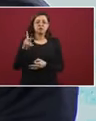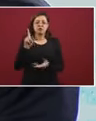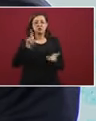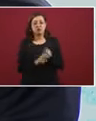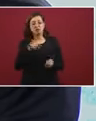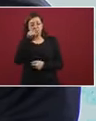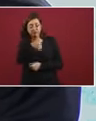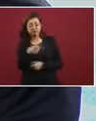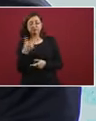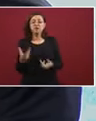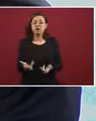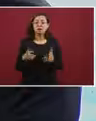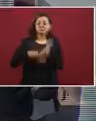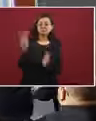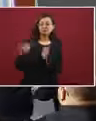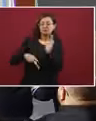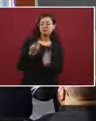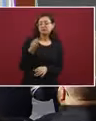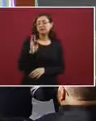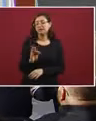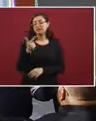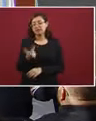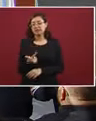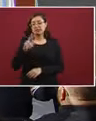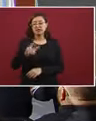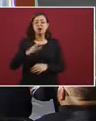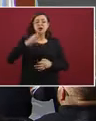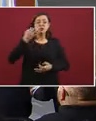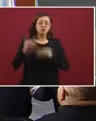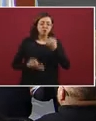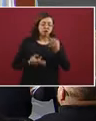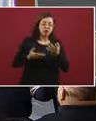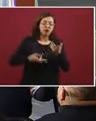de coordinación con la Fiscalía General de la República,